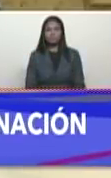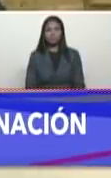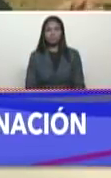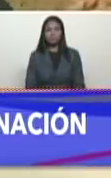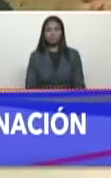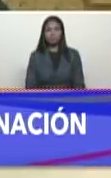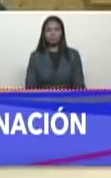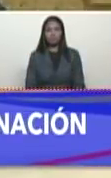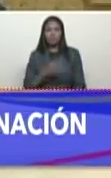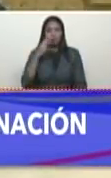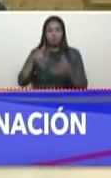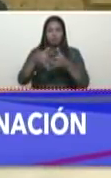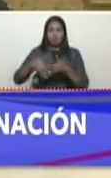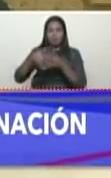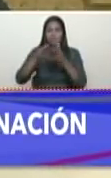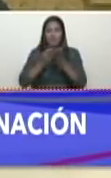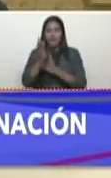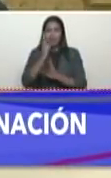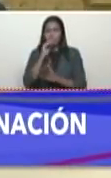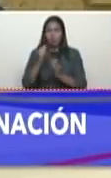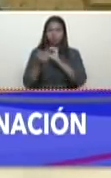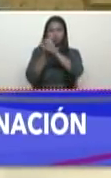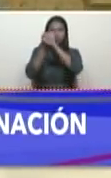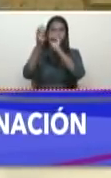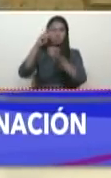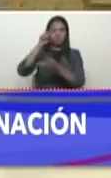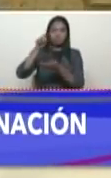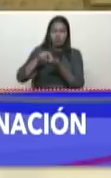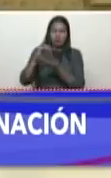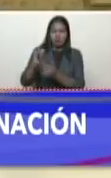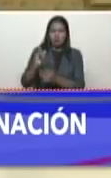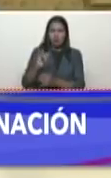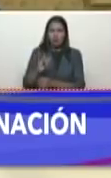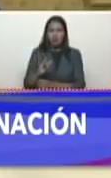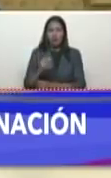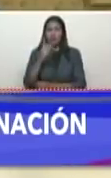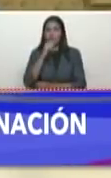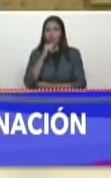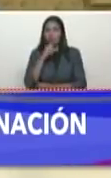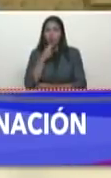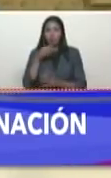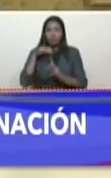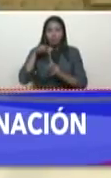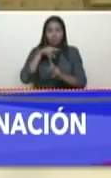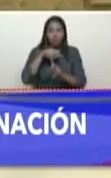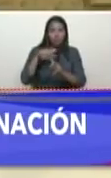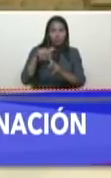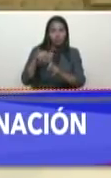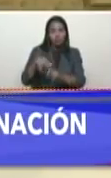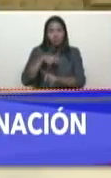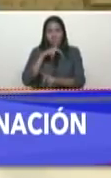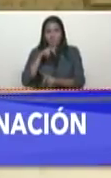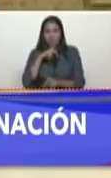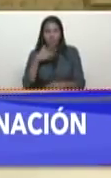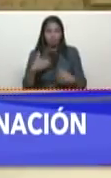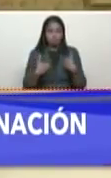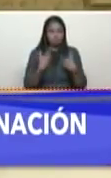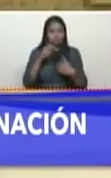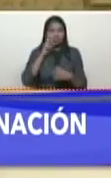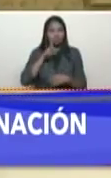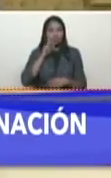no es con el imperio norteamericano y sus lacayos nacionales no con sus conspiraciones sus maldades sus intrigas y sus